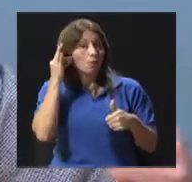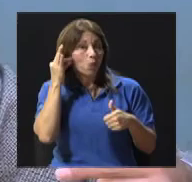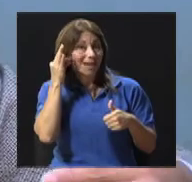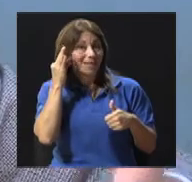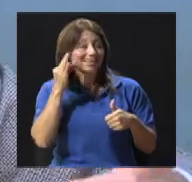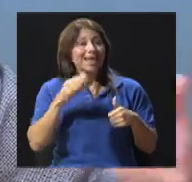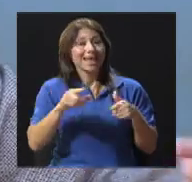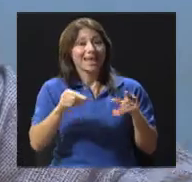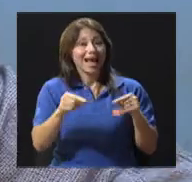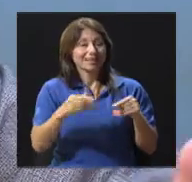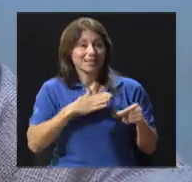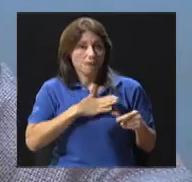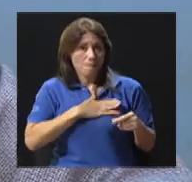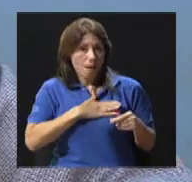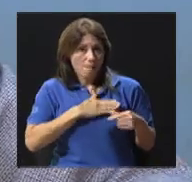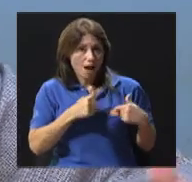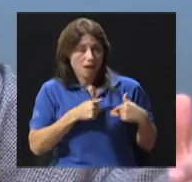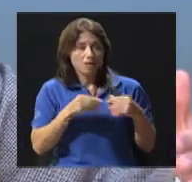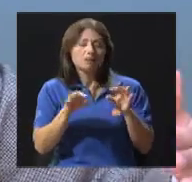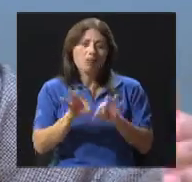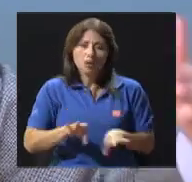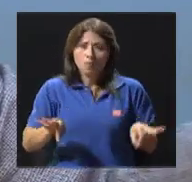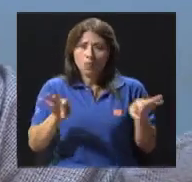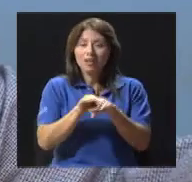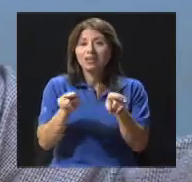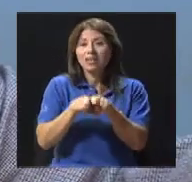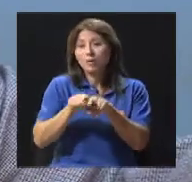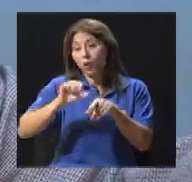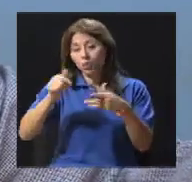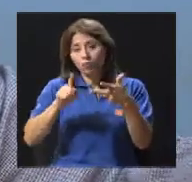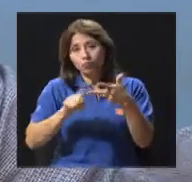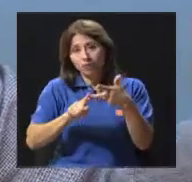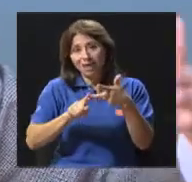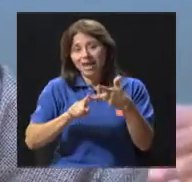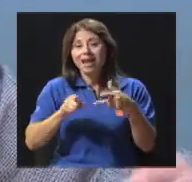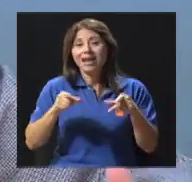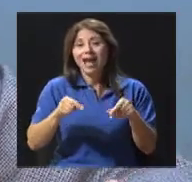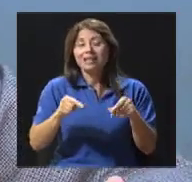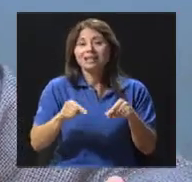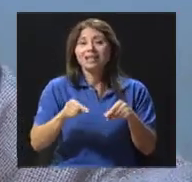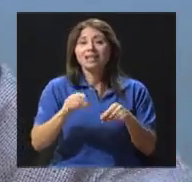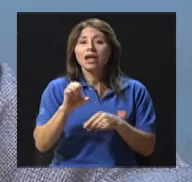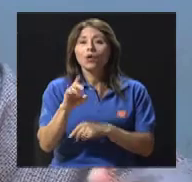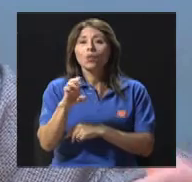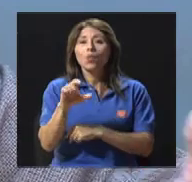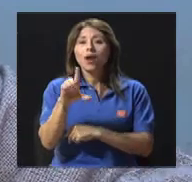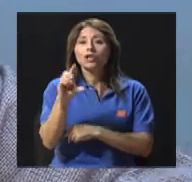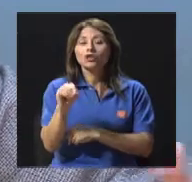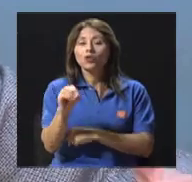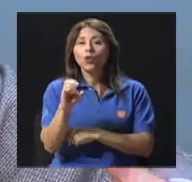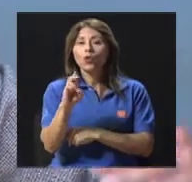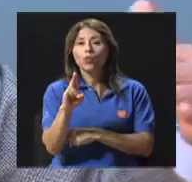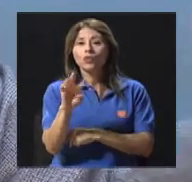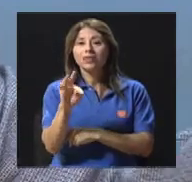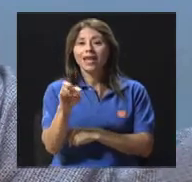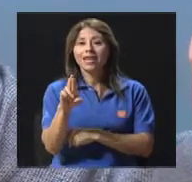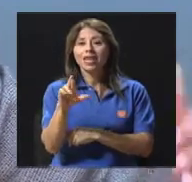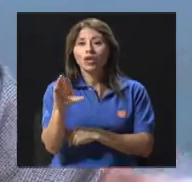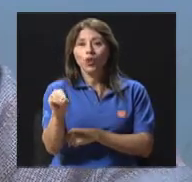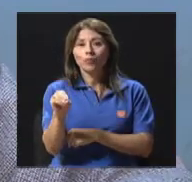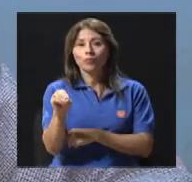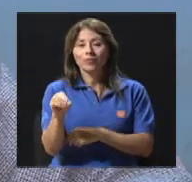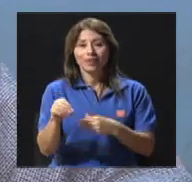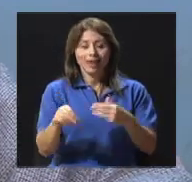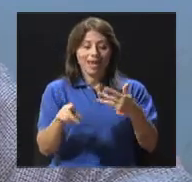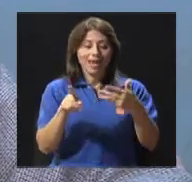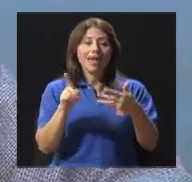el país ha dado excelentes resultados. Y antes se ubicaba como el número 1, ahora se ubica en el número 4. El número 3 que superó al cáncer de